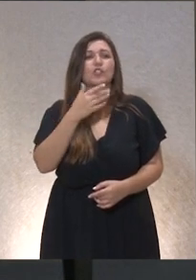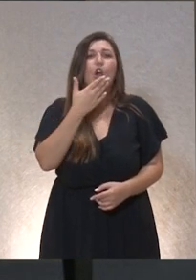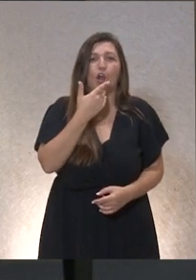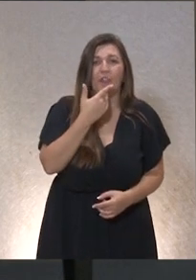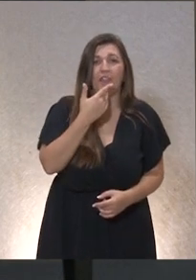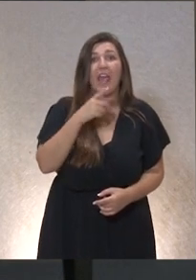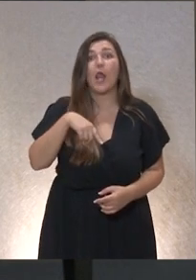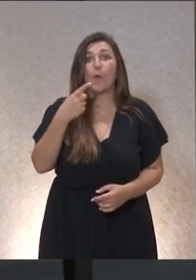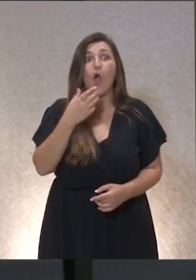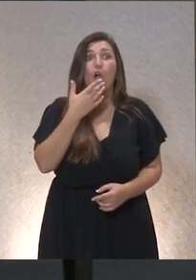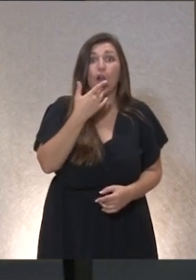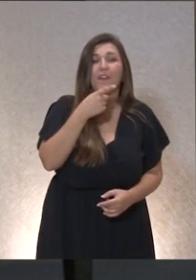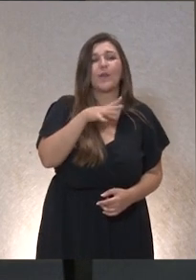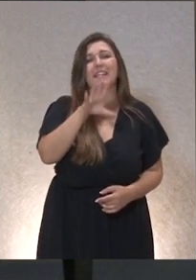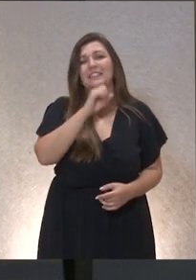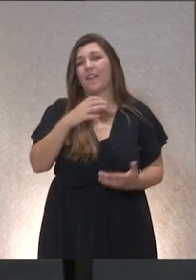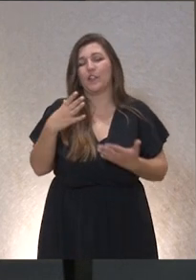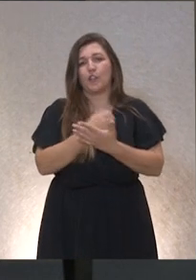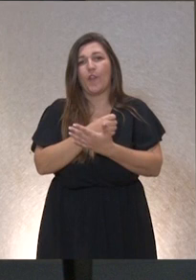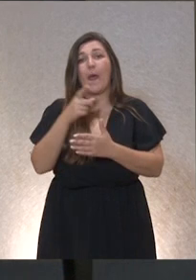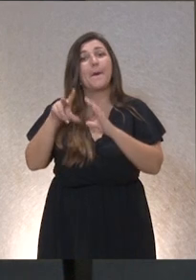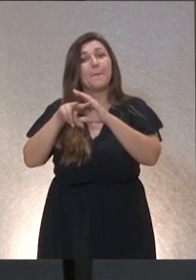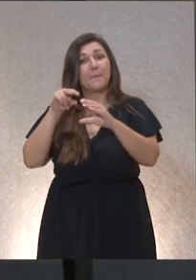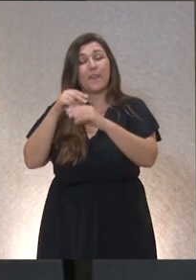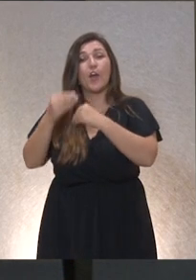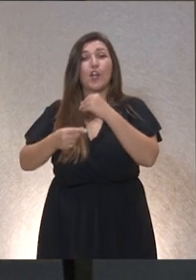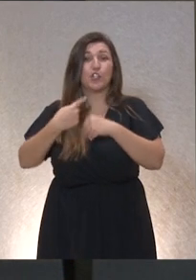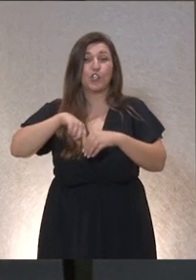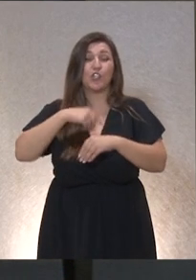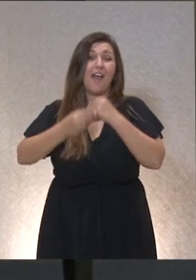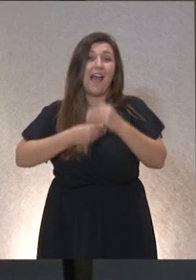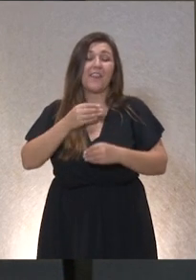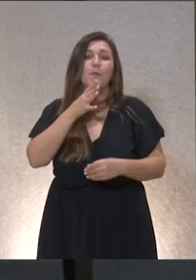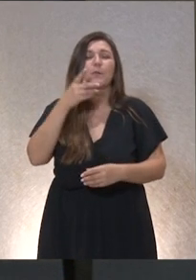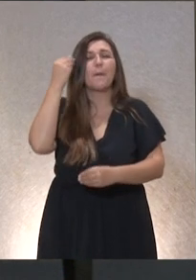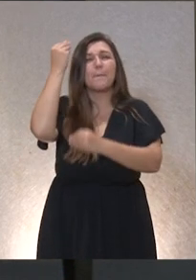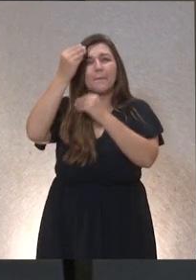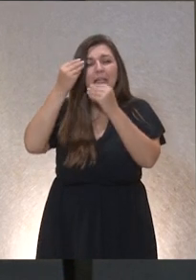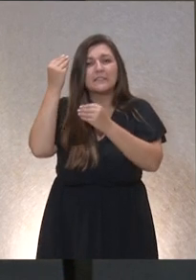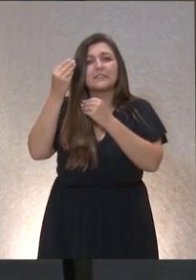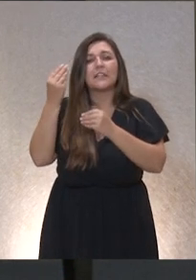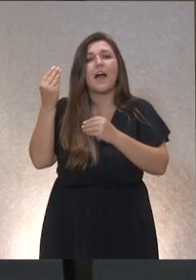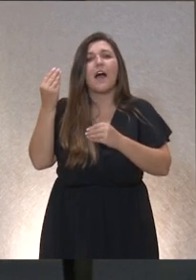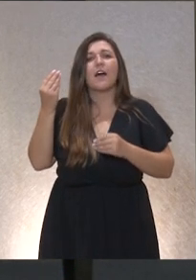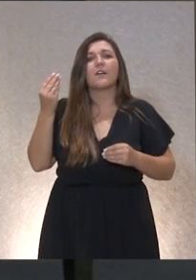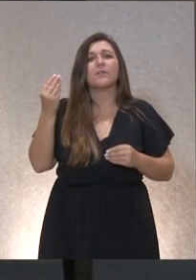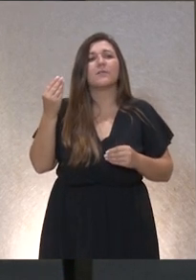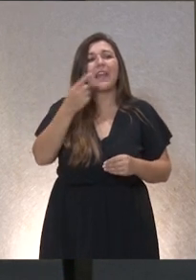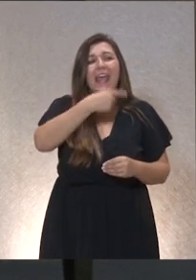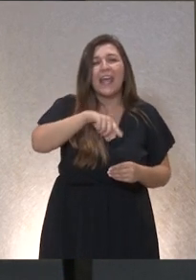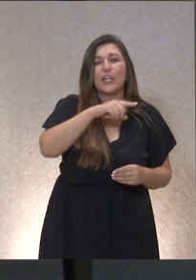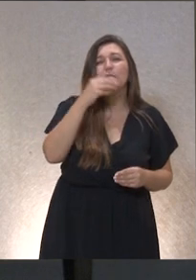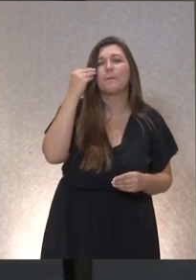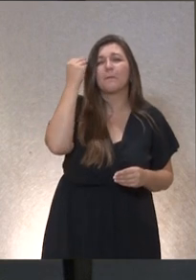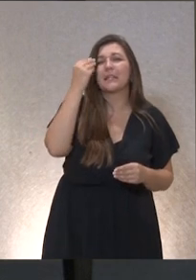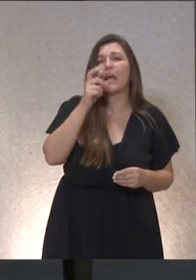que los conoces entiendes Todo el vídeo lo hicimos un poco pensando lo que ellos pueden estar pensando